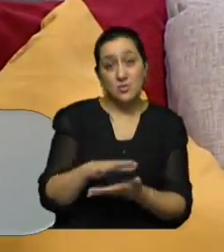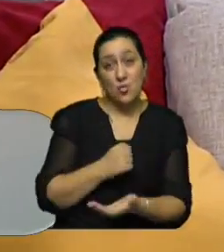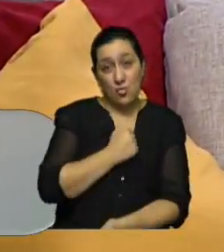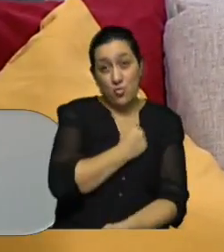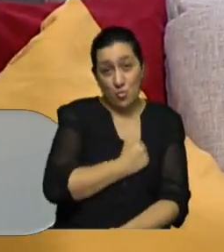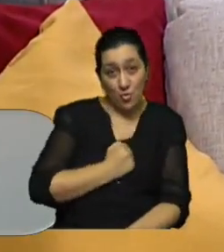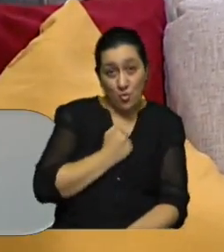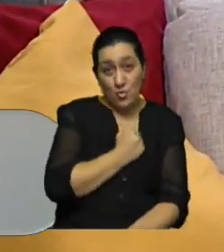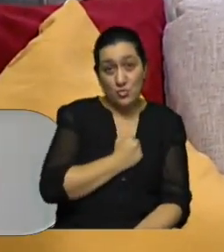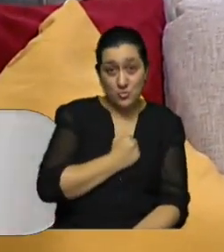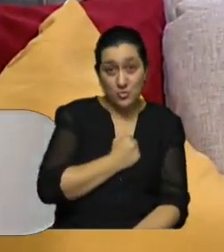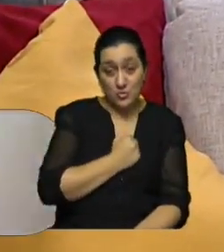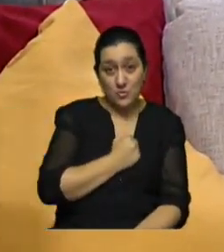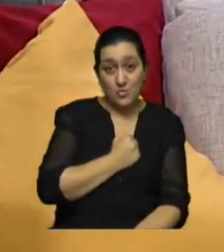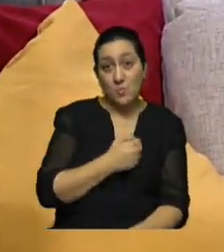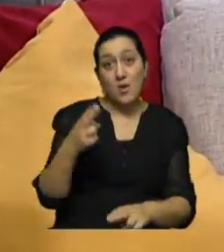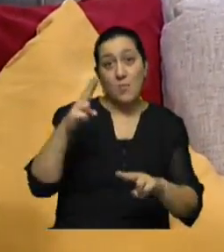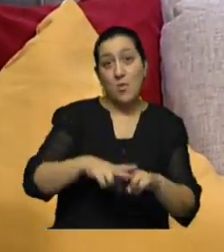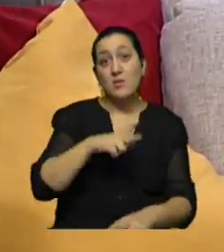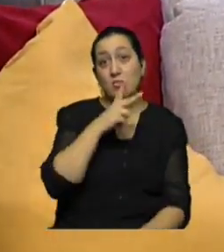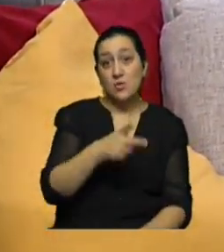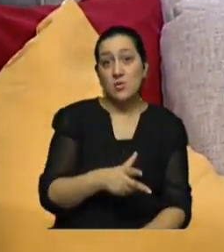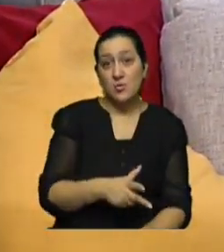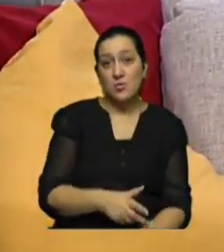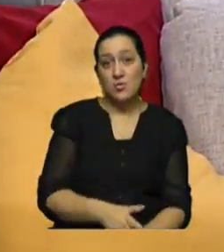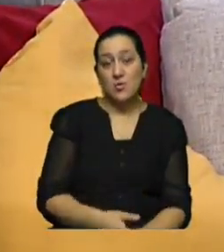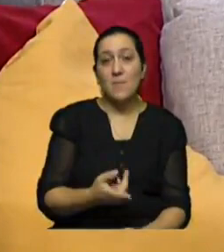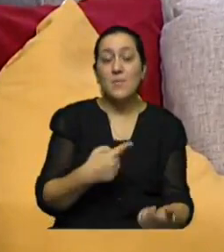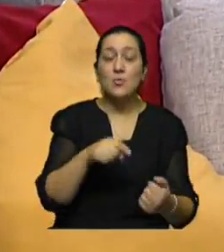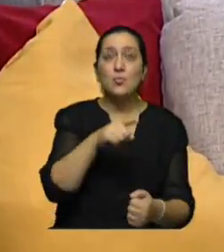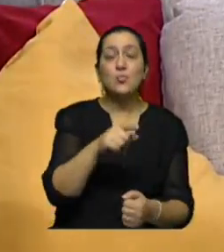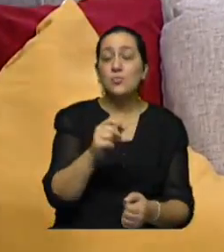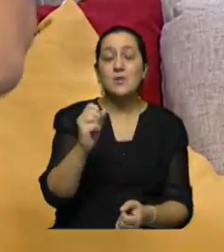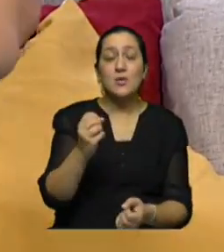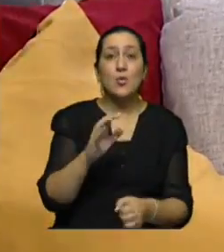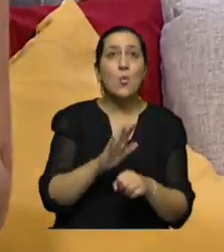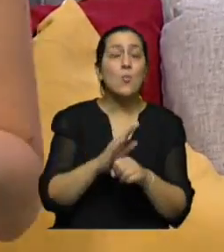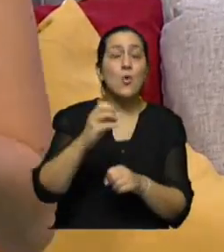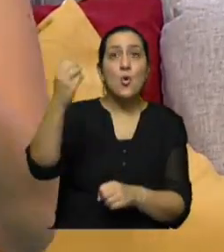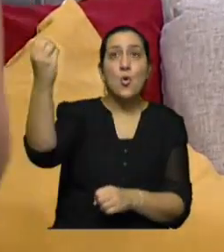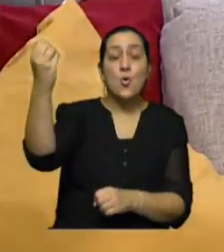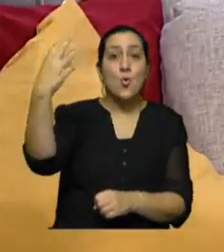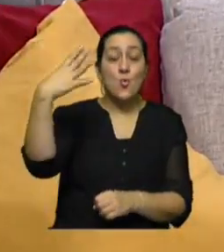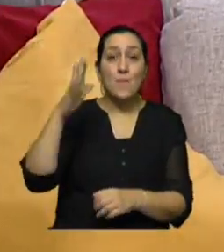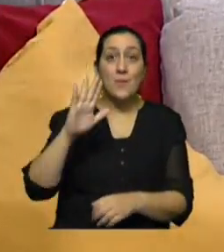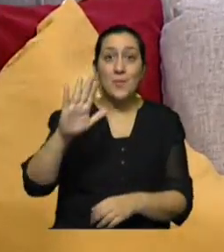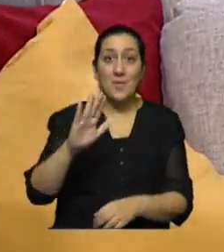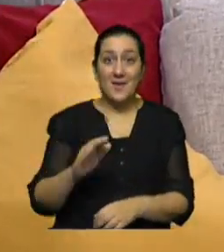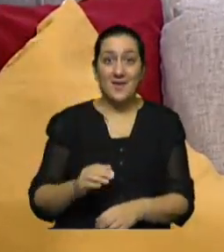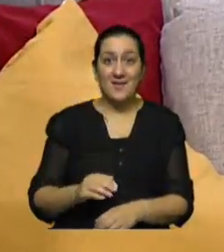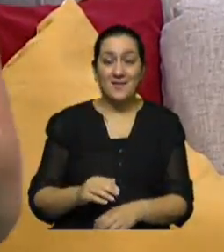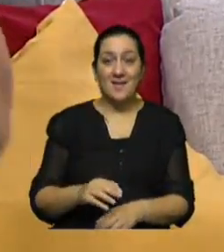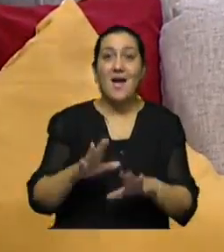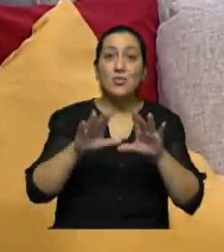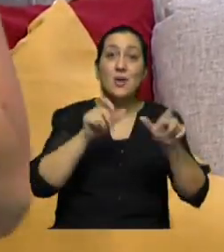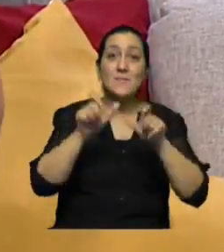y tan visceral como la muerte de un hijo con tanta luz. Entonces, por favor, a todas las personas que están